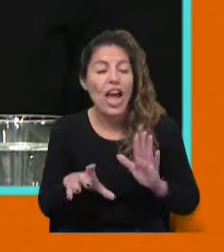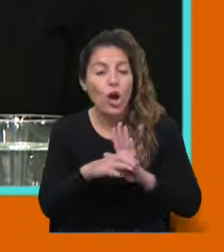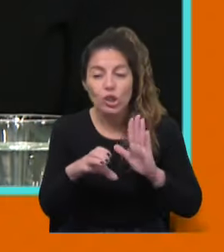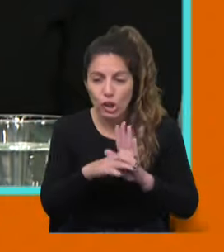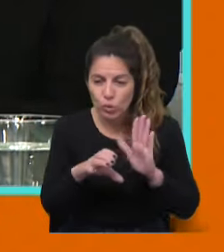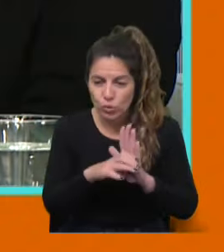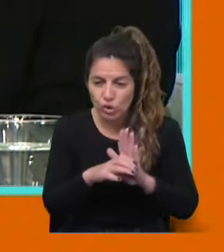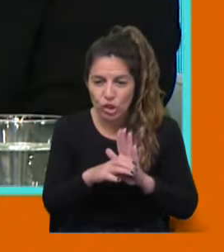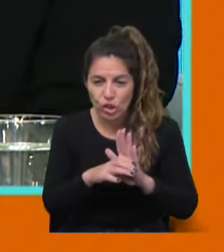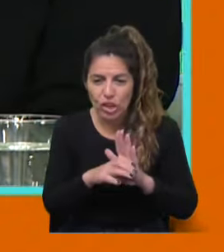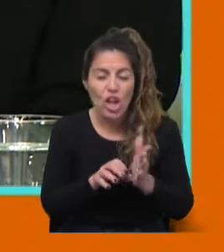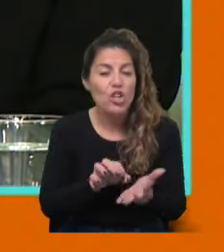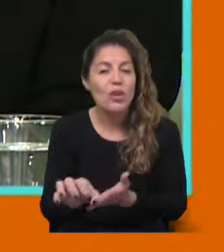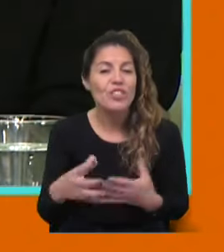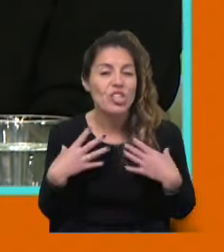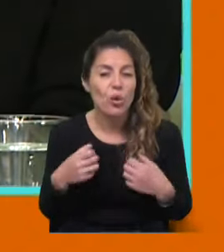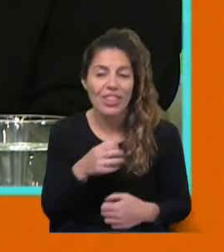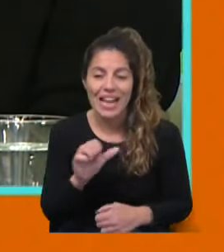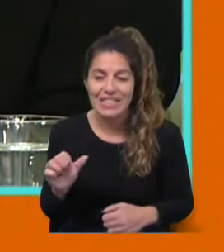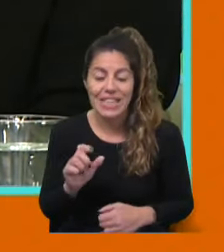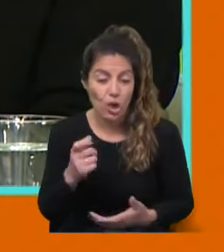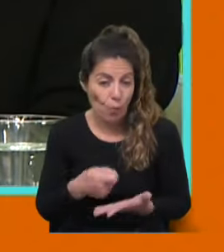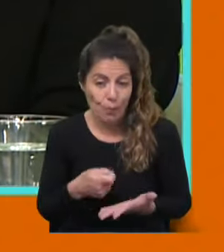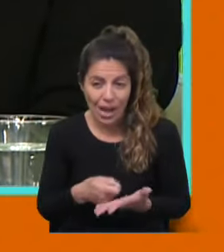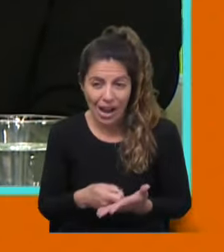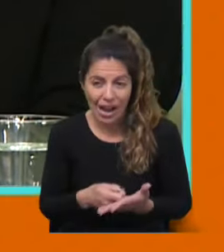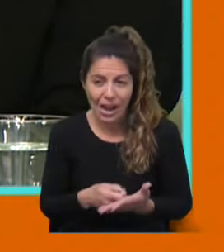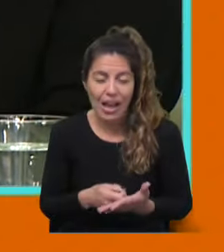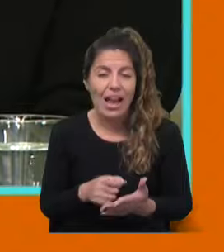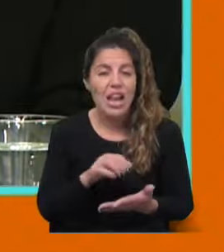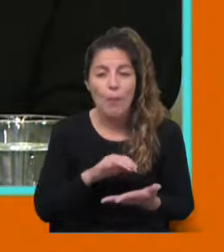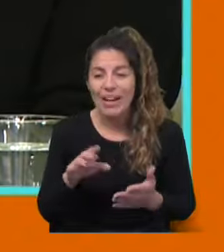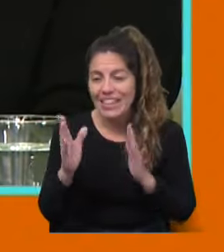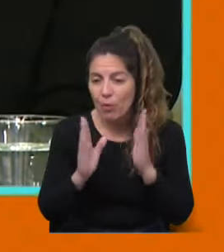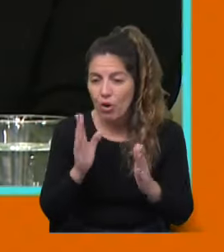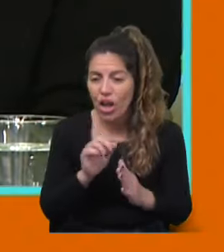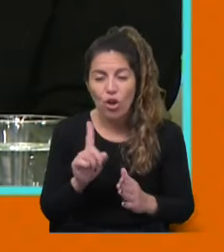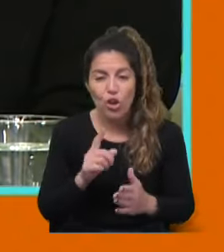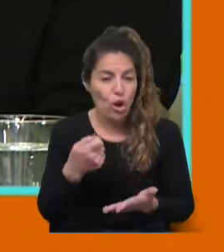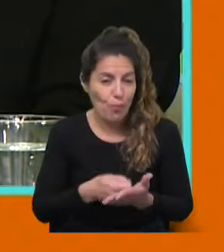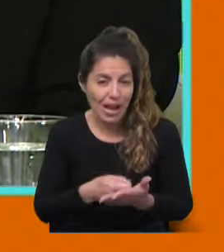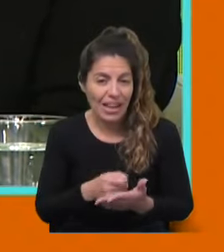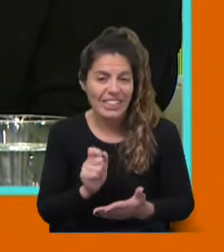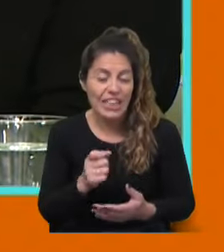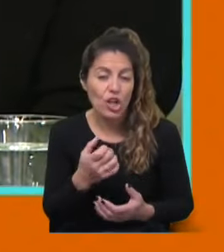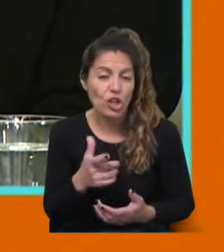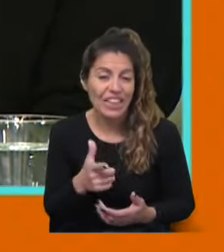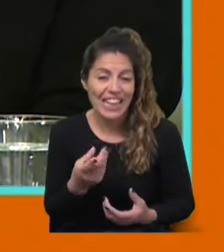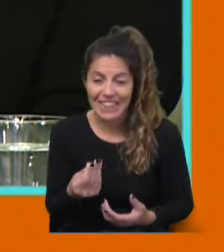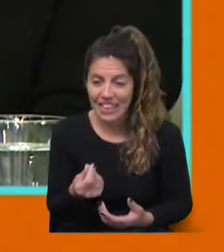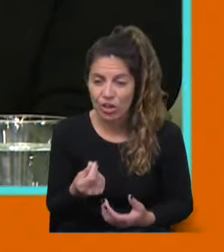Constitución, por ejemplo, los servicios de salud de ACE no lo pagan, la parte de letrada tampoco lo paga la gente que no tiene recursos. Como que no nos